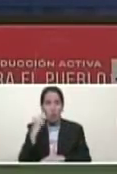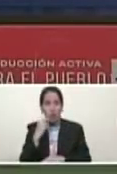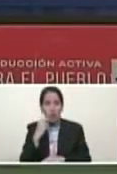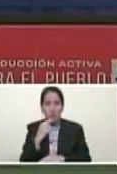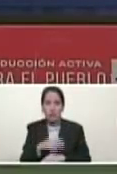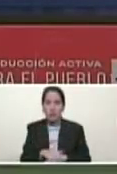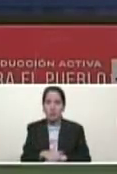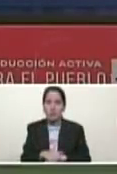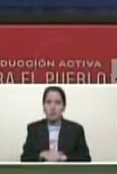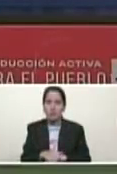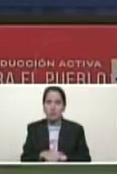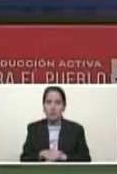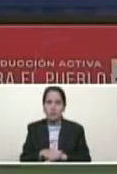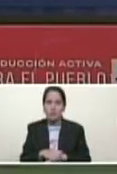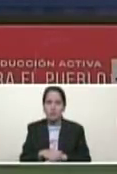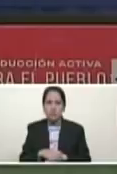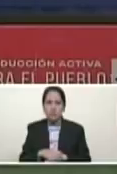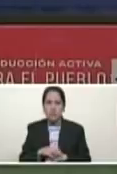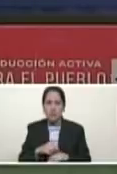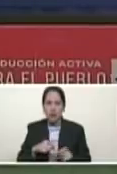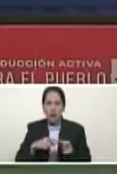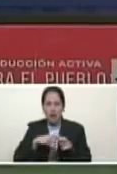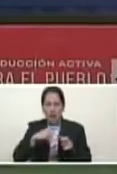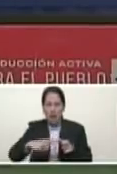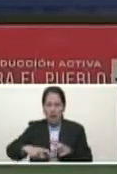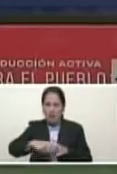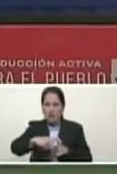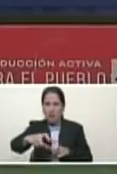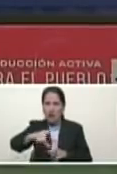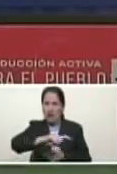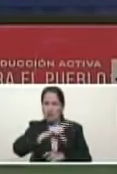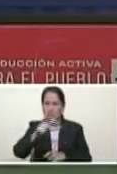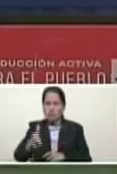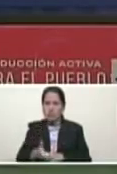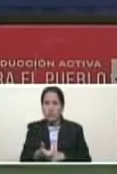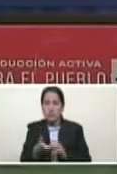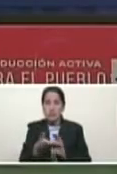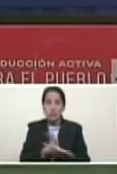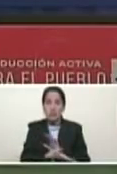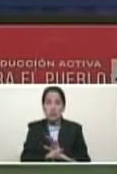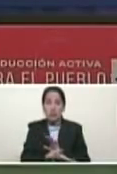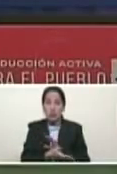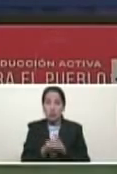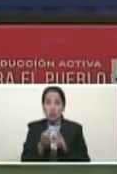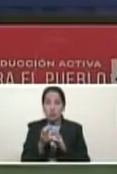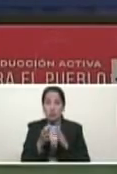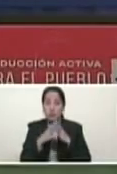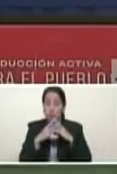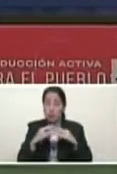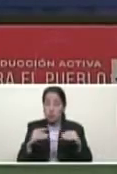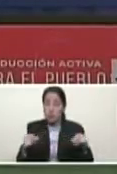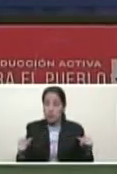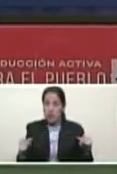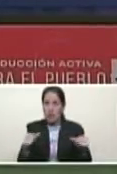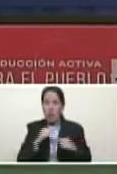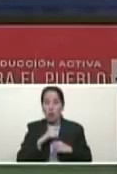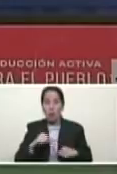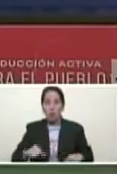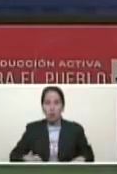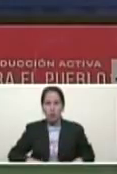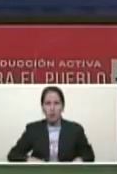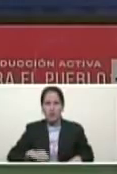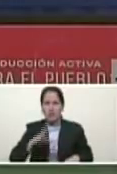de la faja petrolífera del Orinoco, llano gigantesco, muy rico sus tierras. Portuguesa,